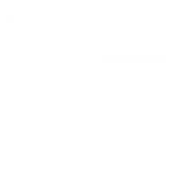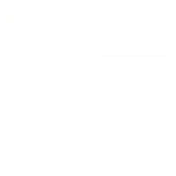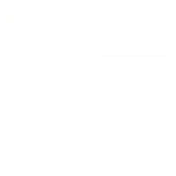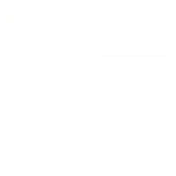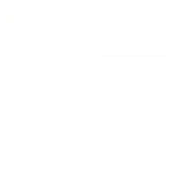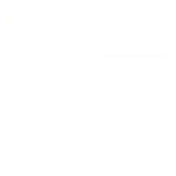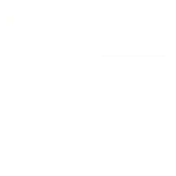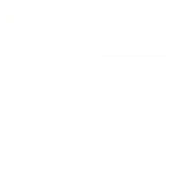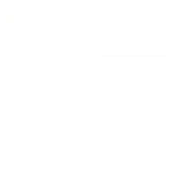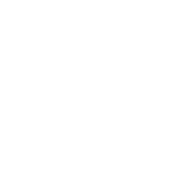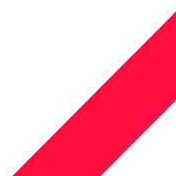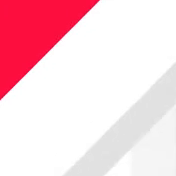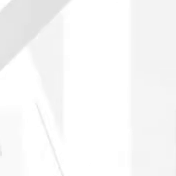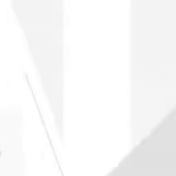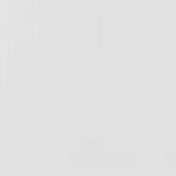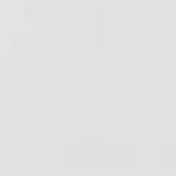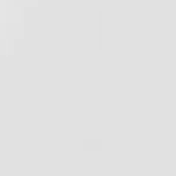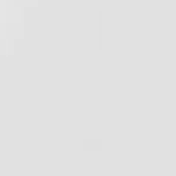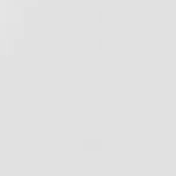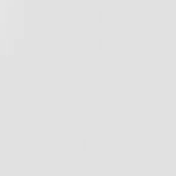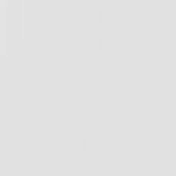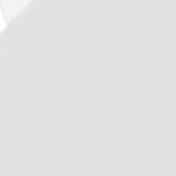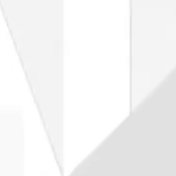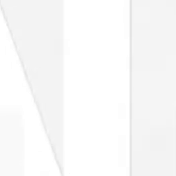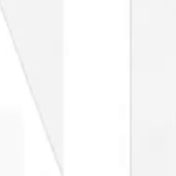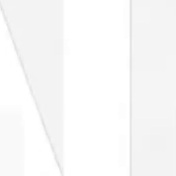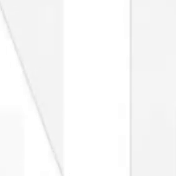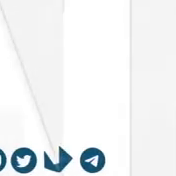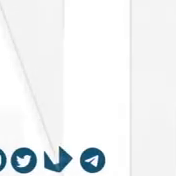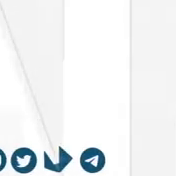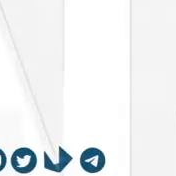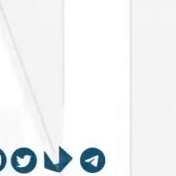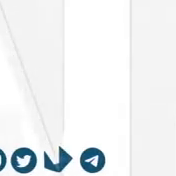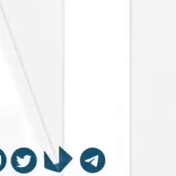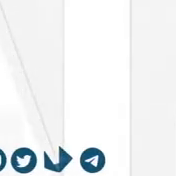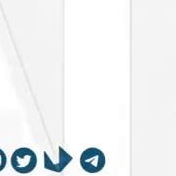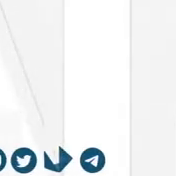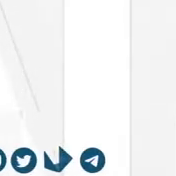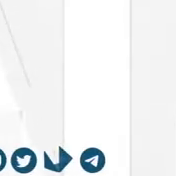Museo Abierto. Por Canal 4 RD, televisión de todos.